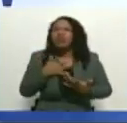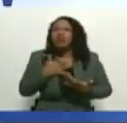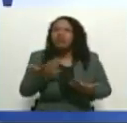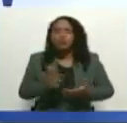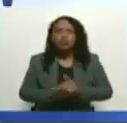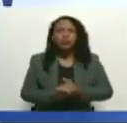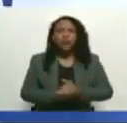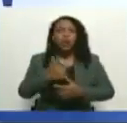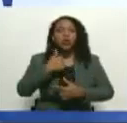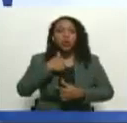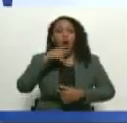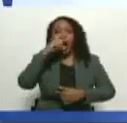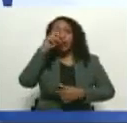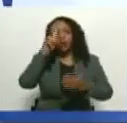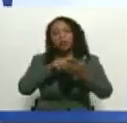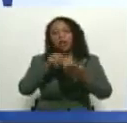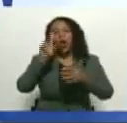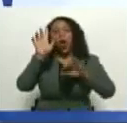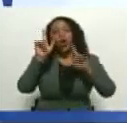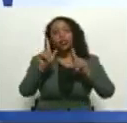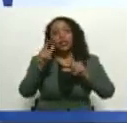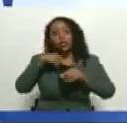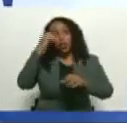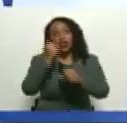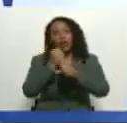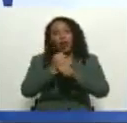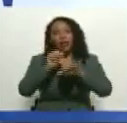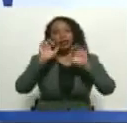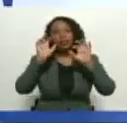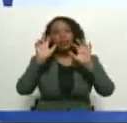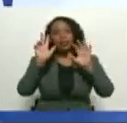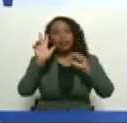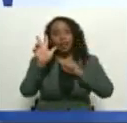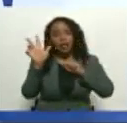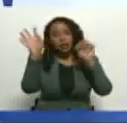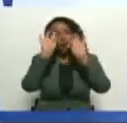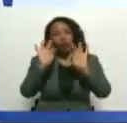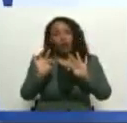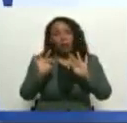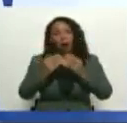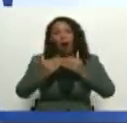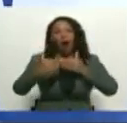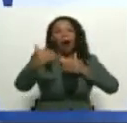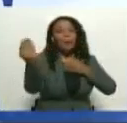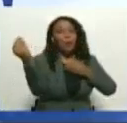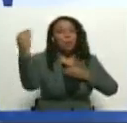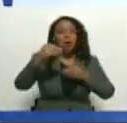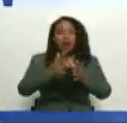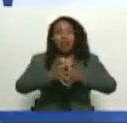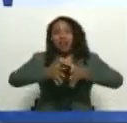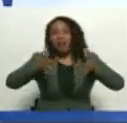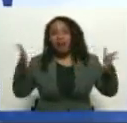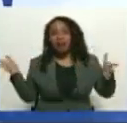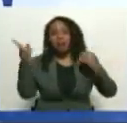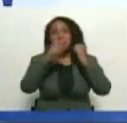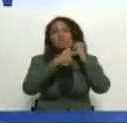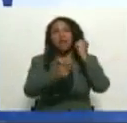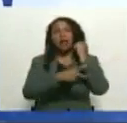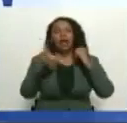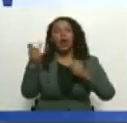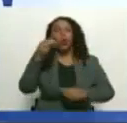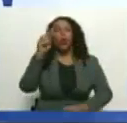he trabajado con 3 comunidades la ampliación del Parque Nacional Guaramacal. En 2.200 hectáreas aproximadamente